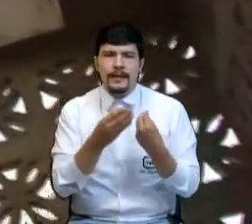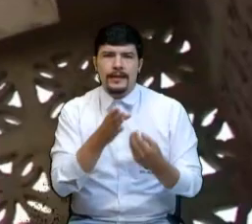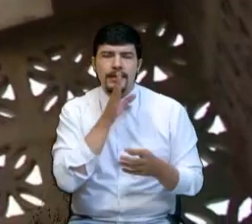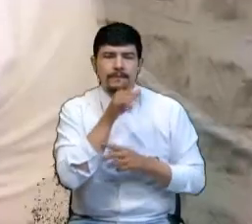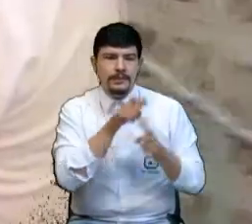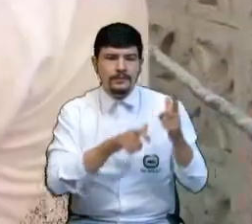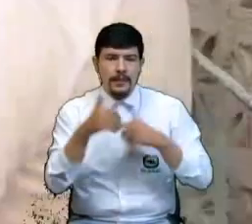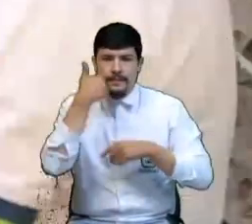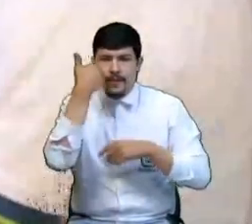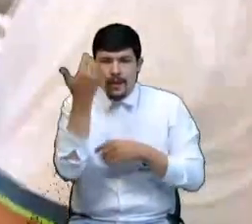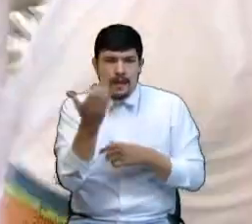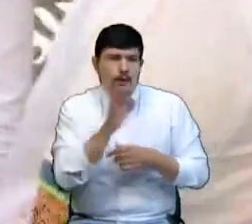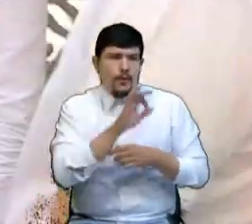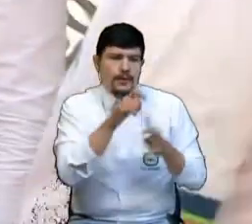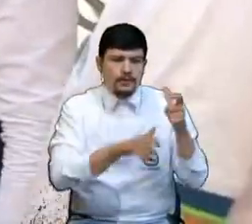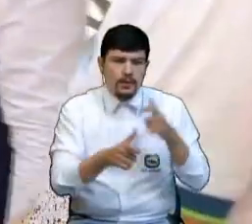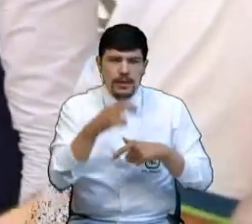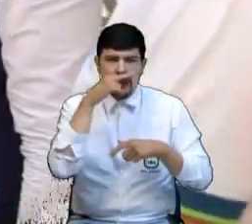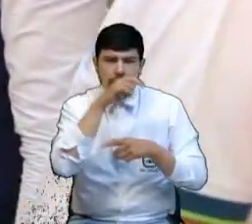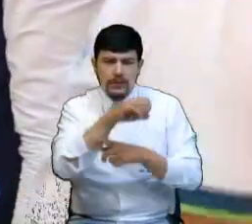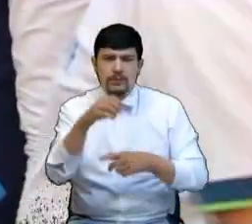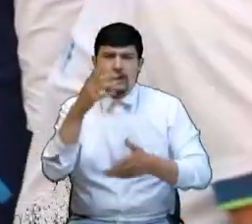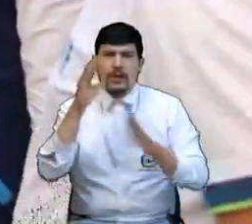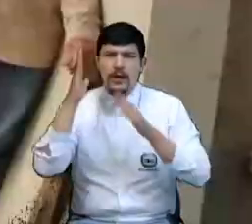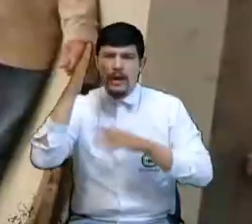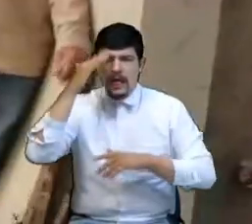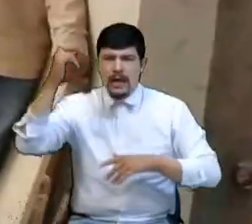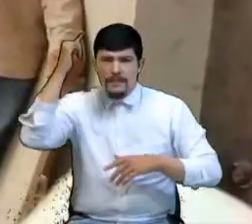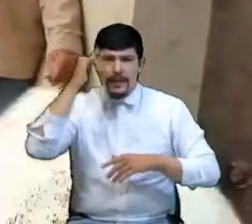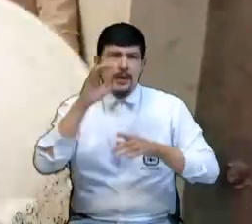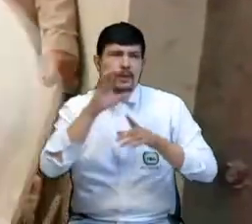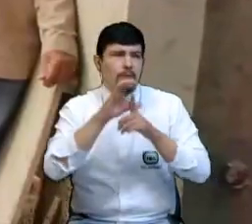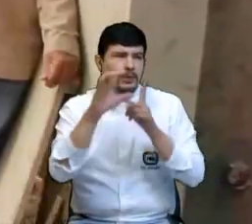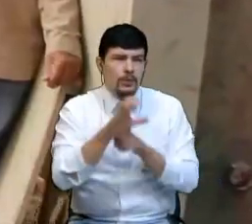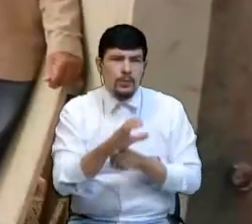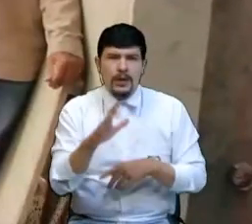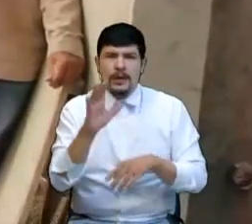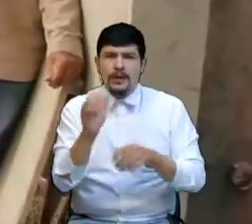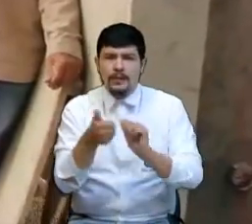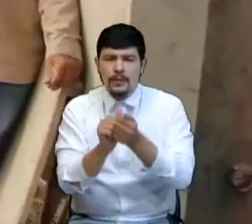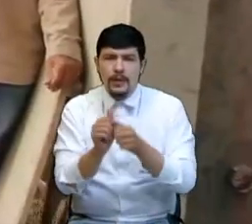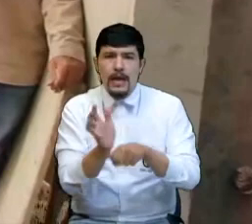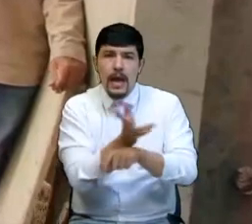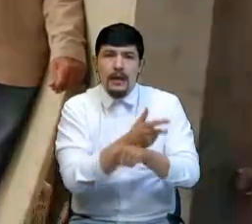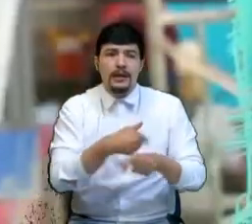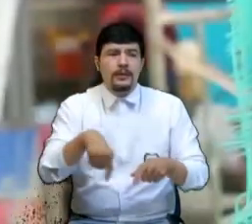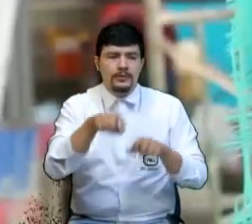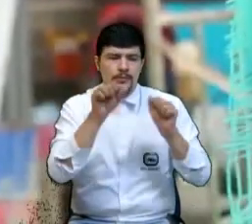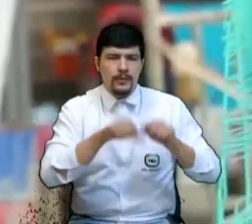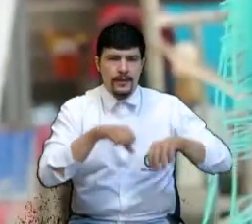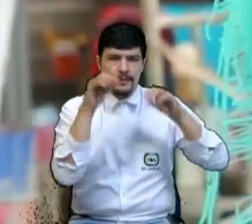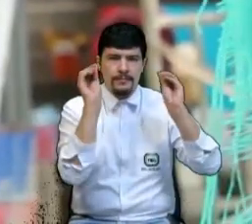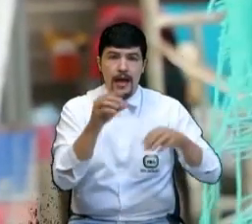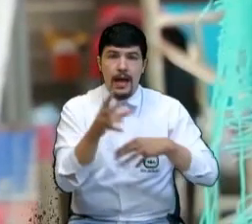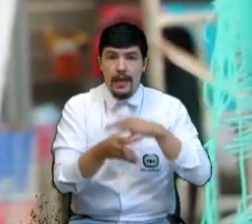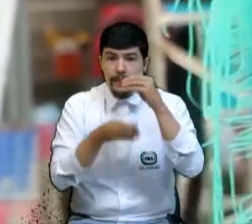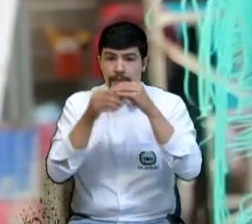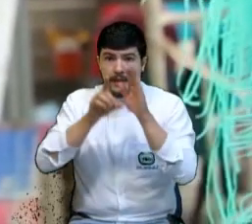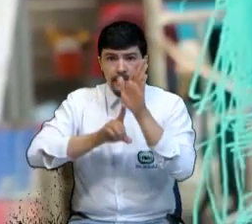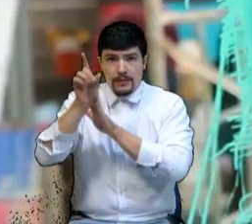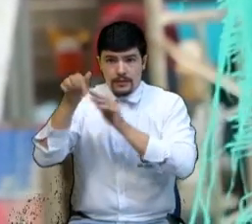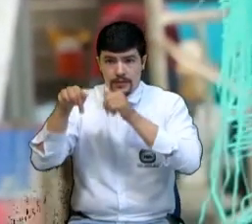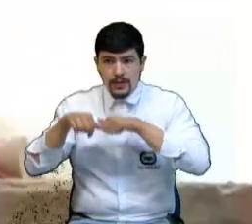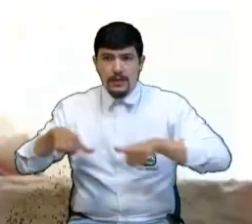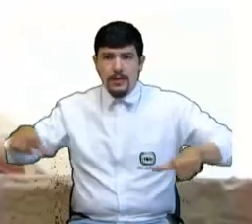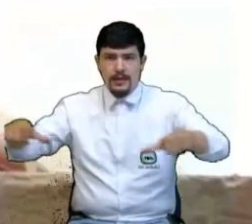puedan tener clases de cultura academia deportes y a su vez que se pueda generar un desarrollo en torno al urbanismo